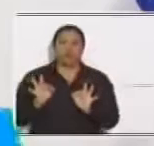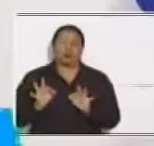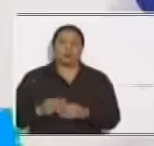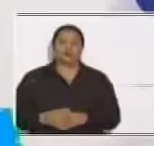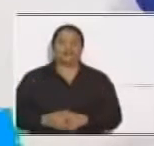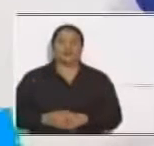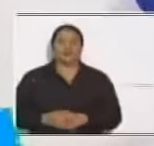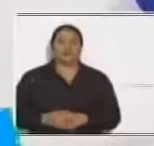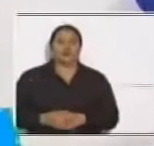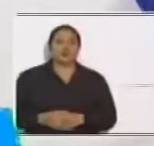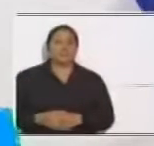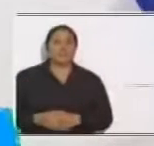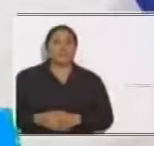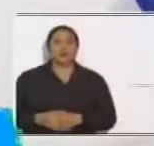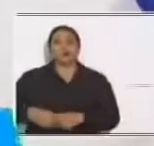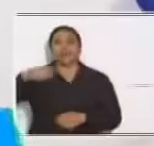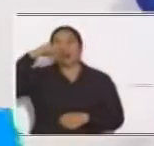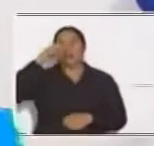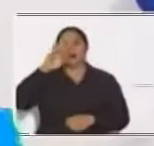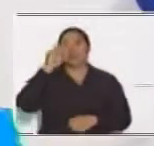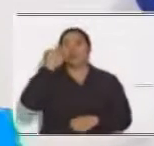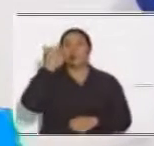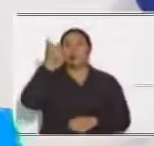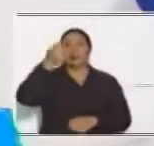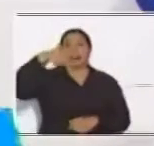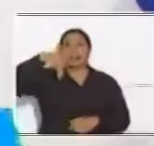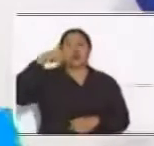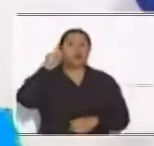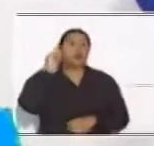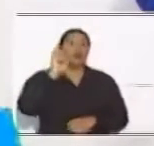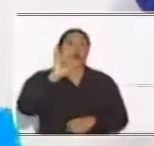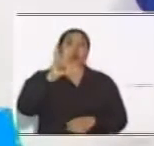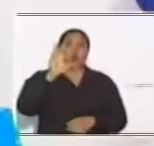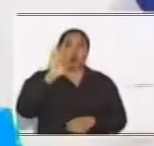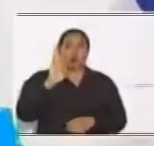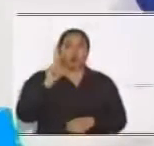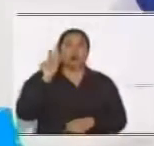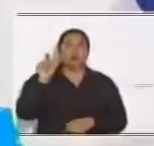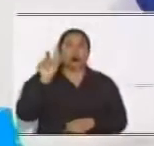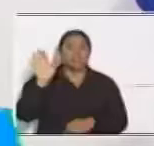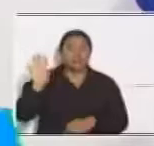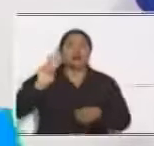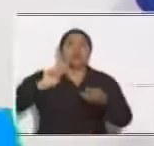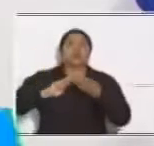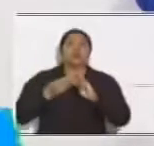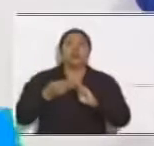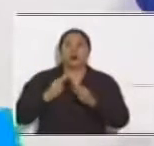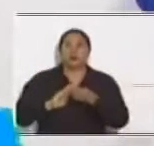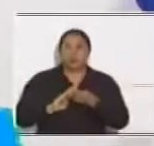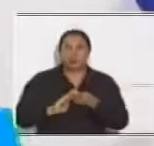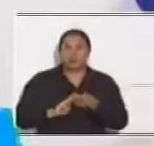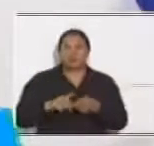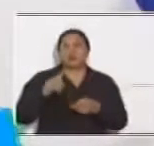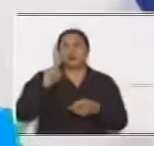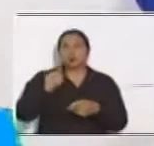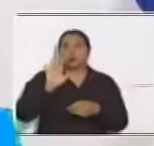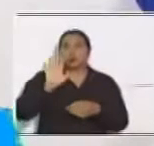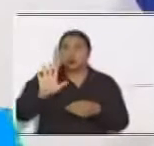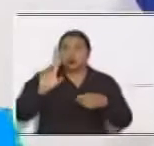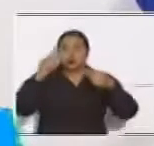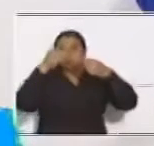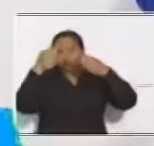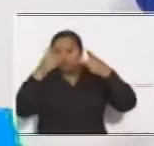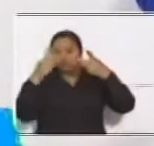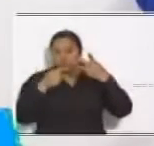Los triángulos. Y esa parte de la matemática que estudia los triángulos y sus cualidades